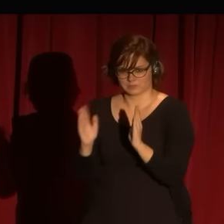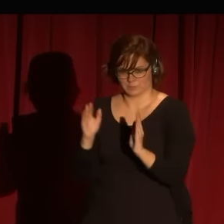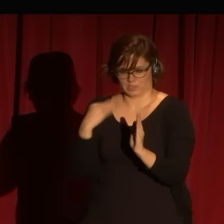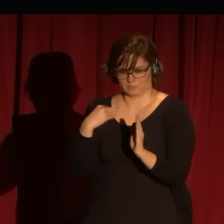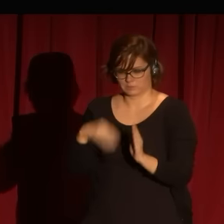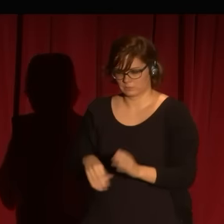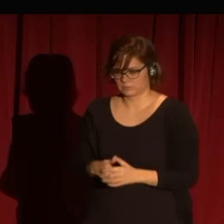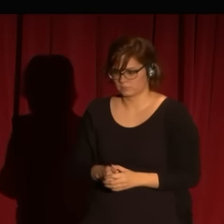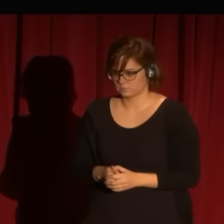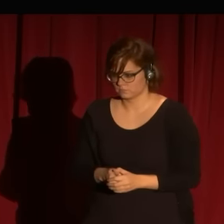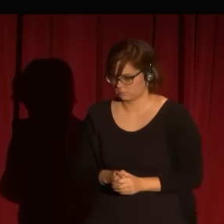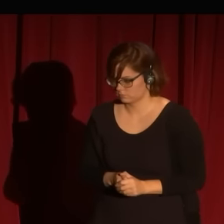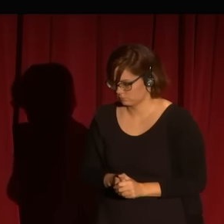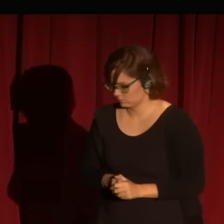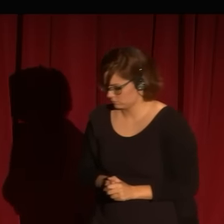momento